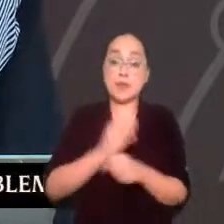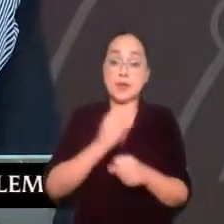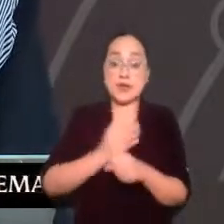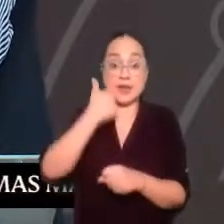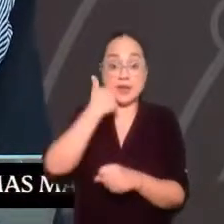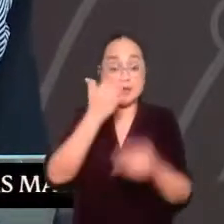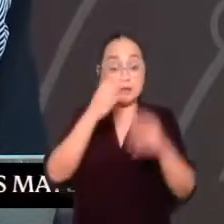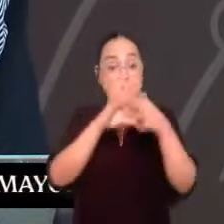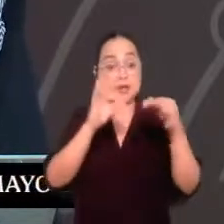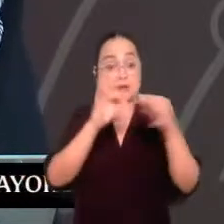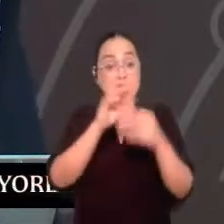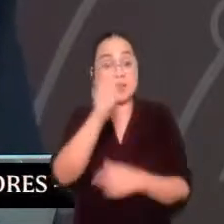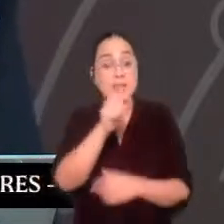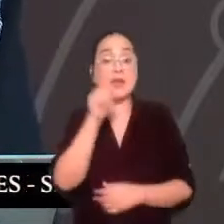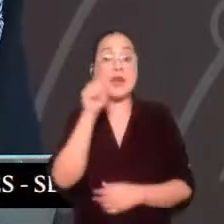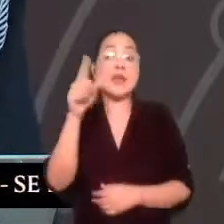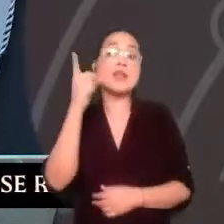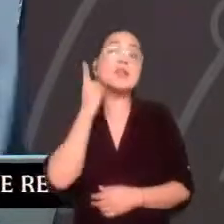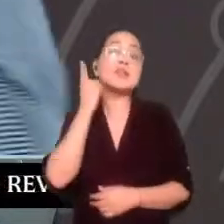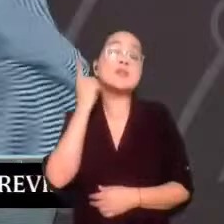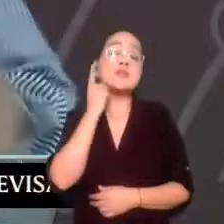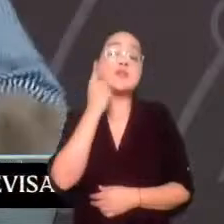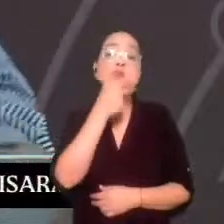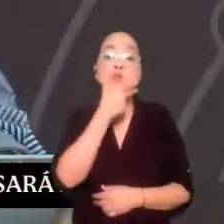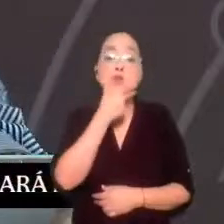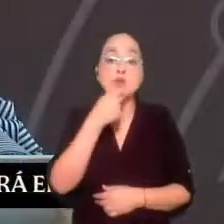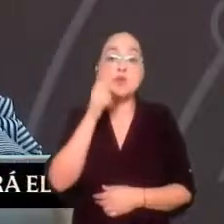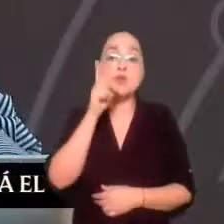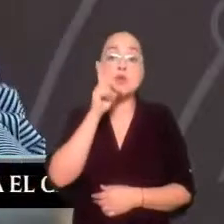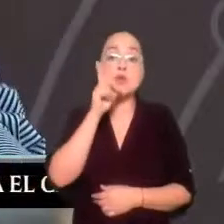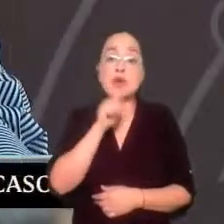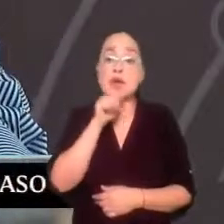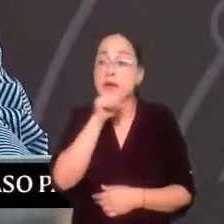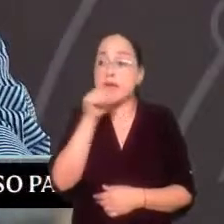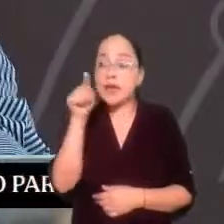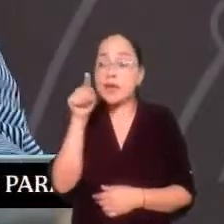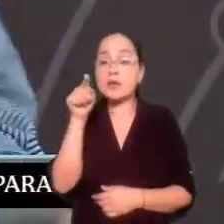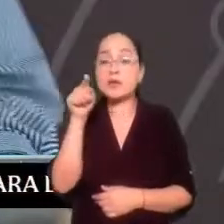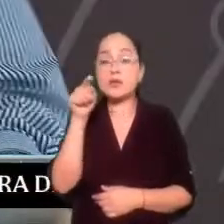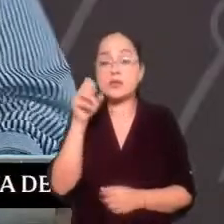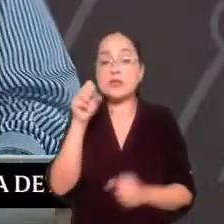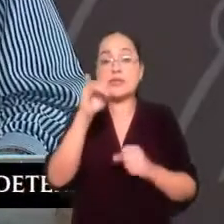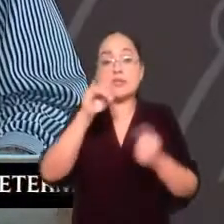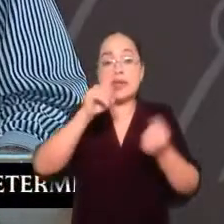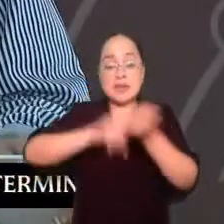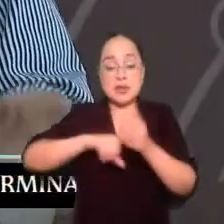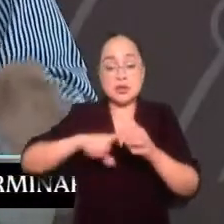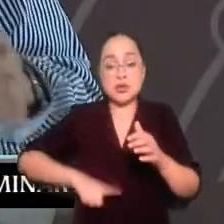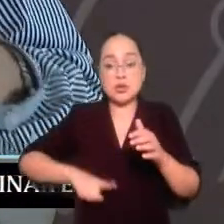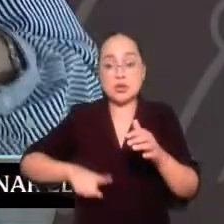diputados y las diputadas son funcionarios públicos,